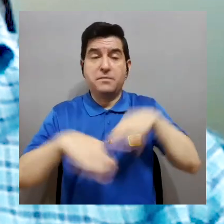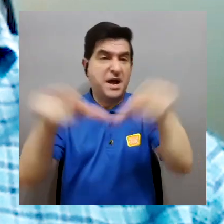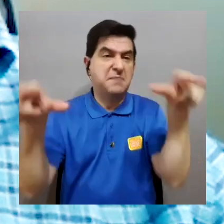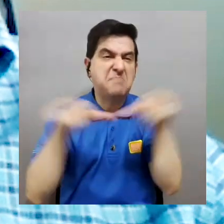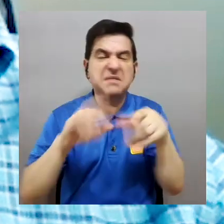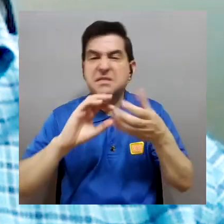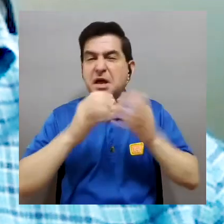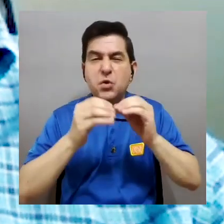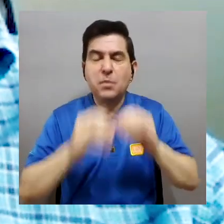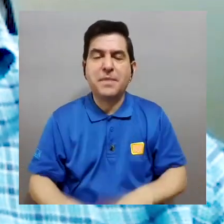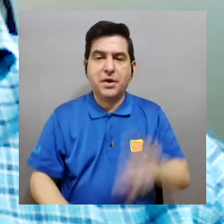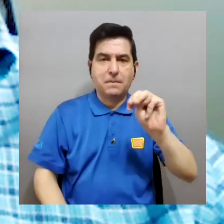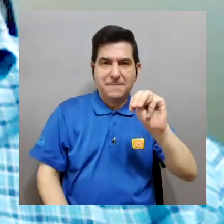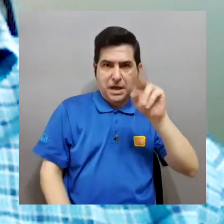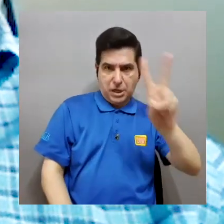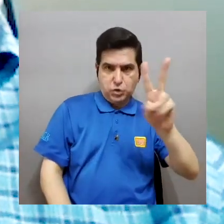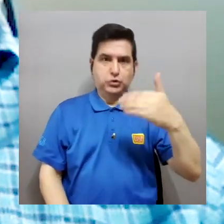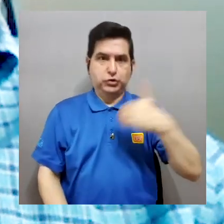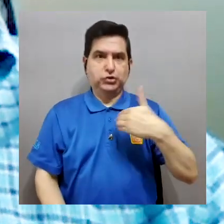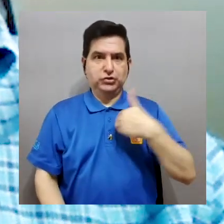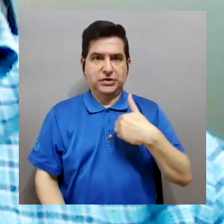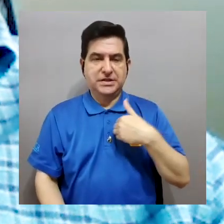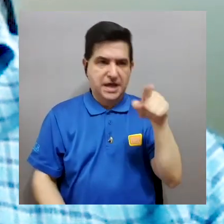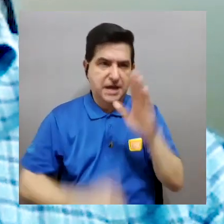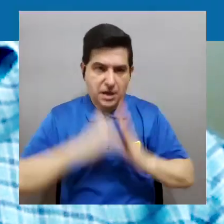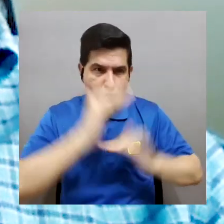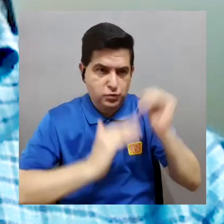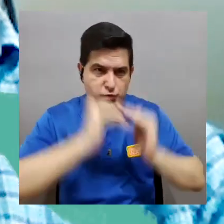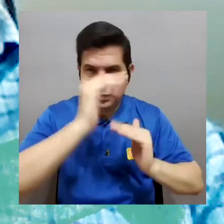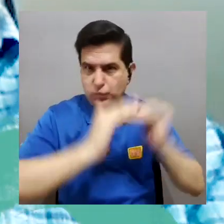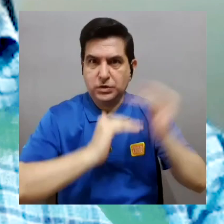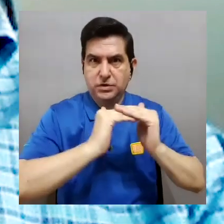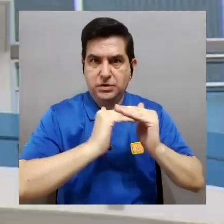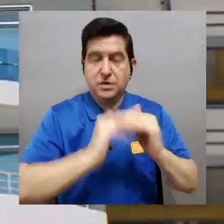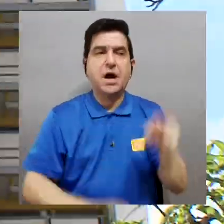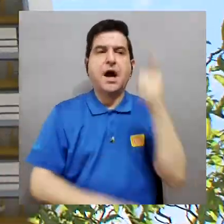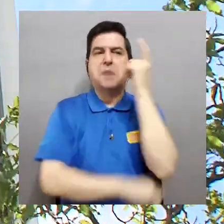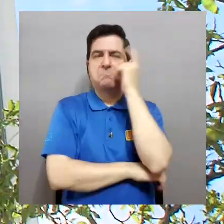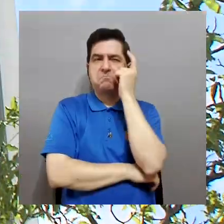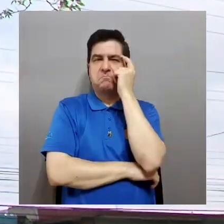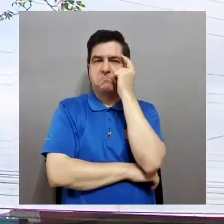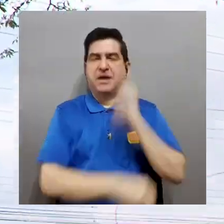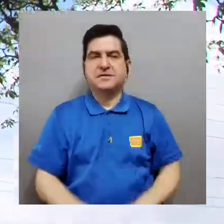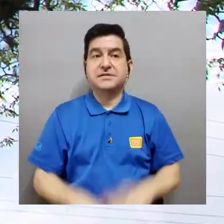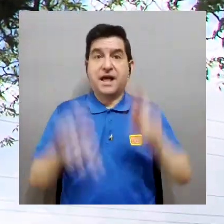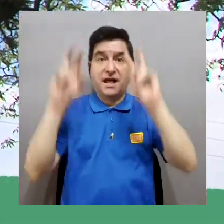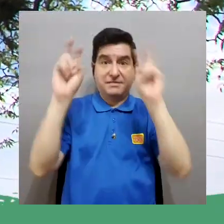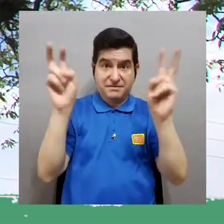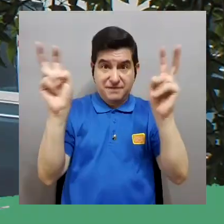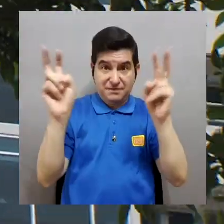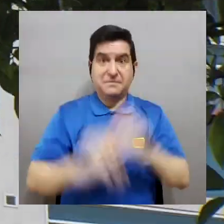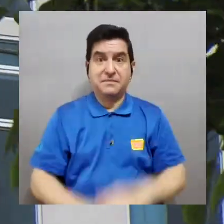en la zona, calculan los metros que tiene de construcción y calculan, digamos, lo que es el tema